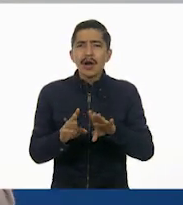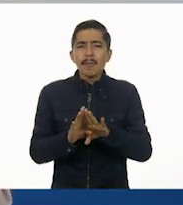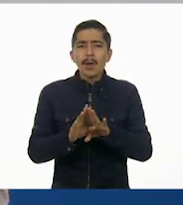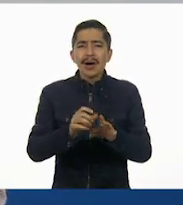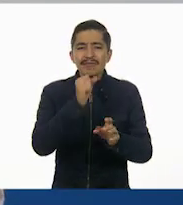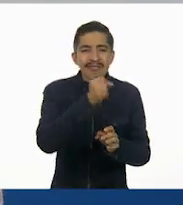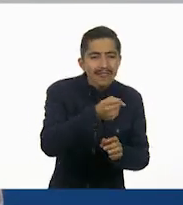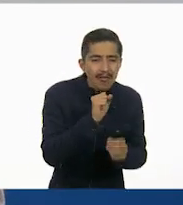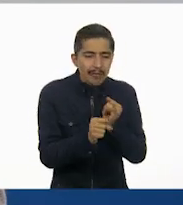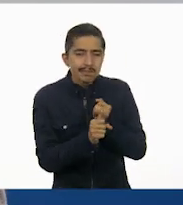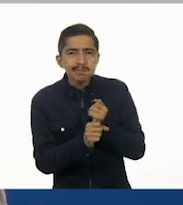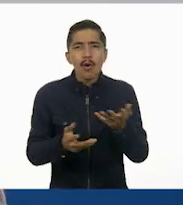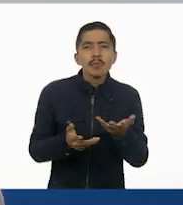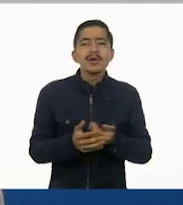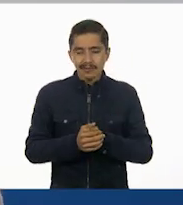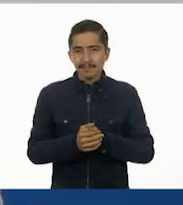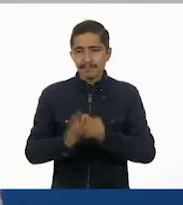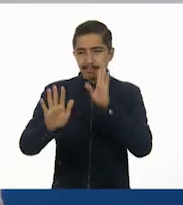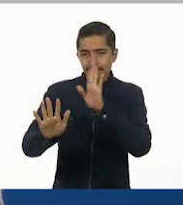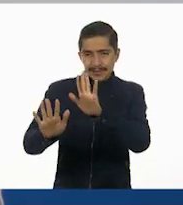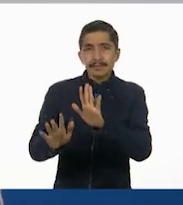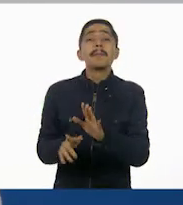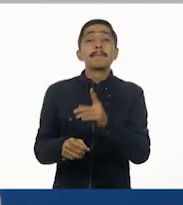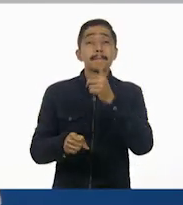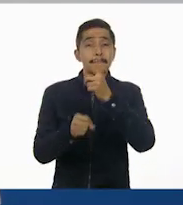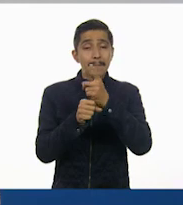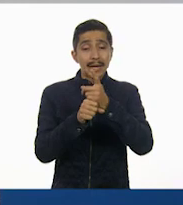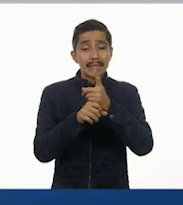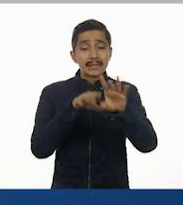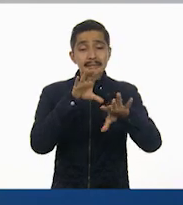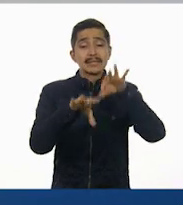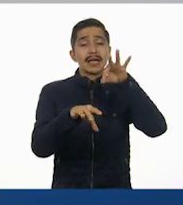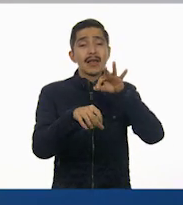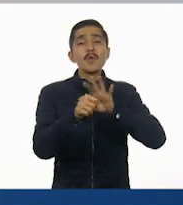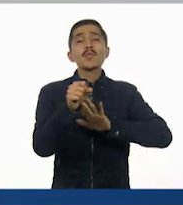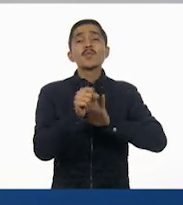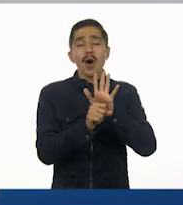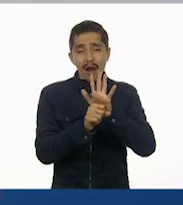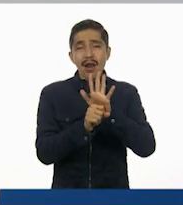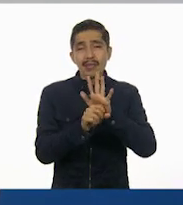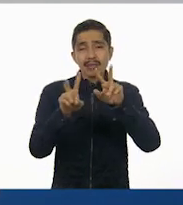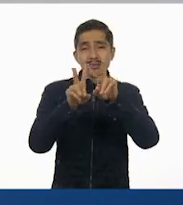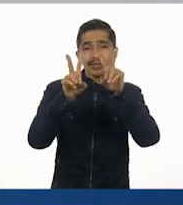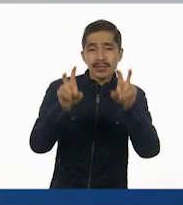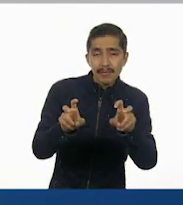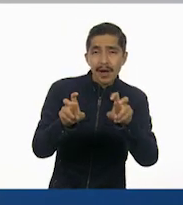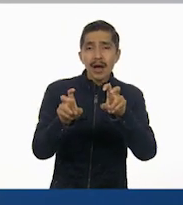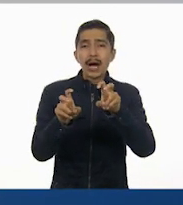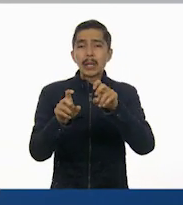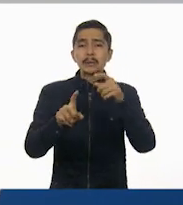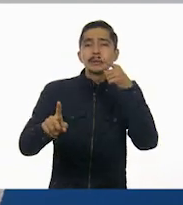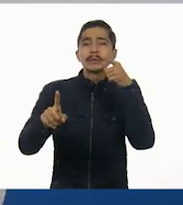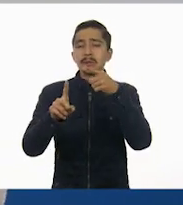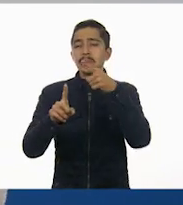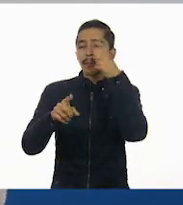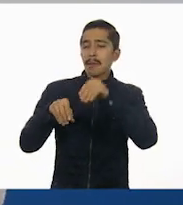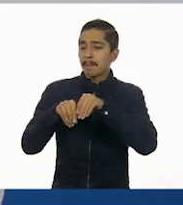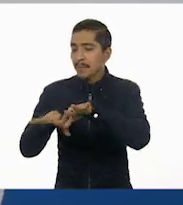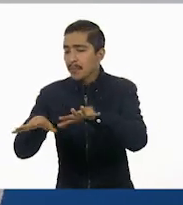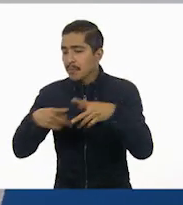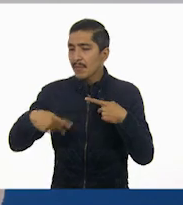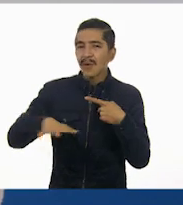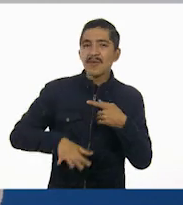sí. Y lo primero es la selección del tema y definir el propósito y los destinatarios. Luego pueden